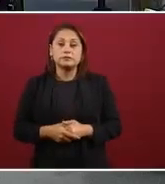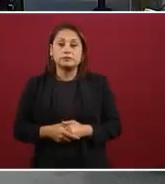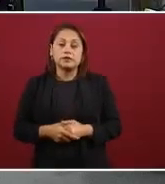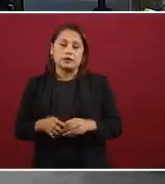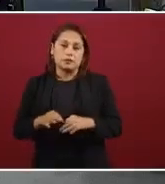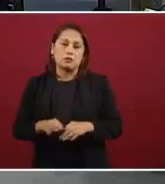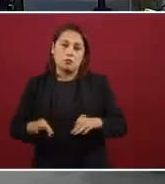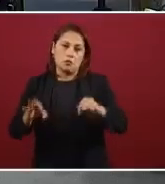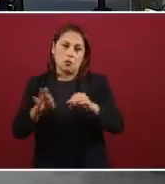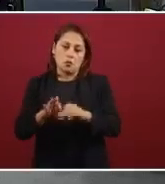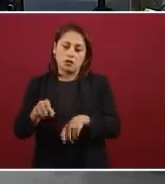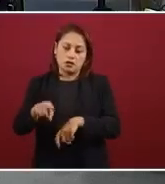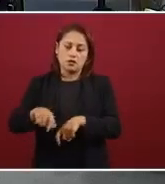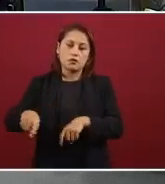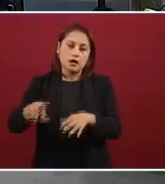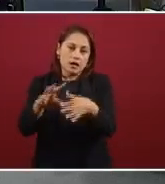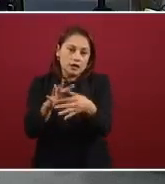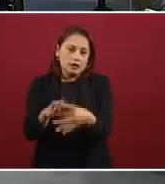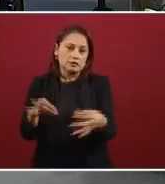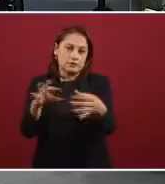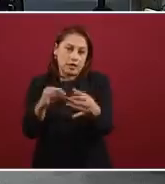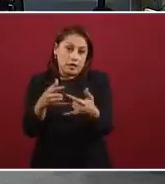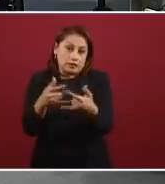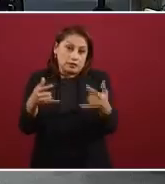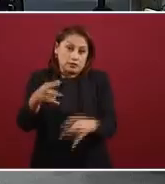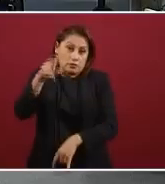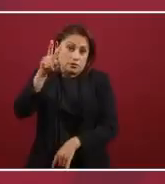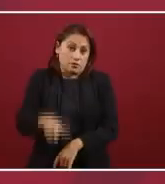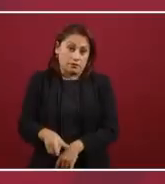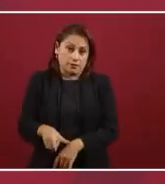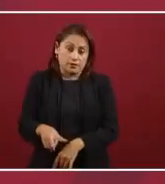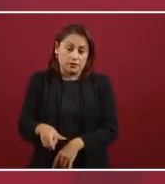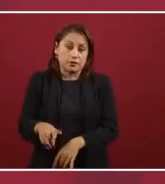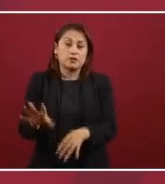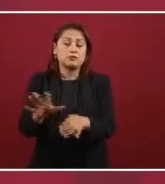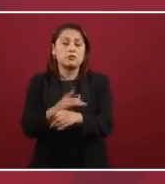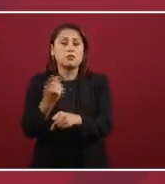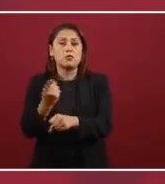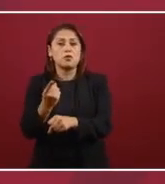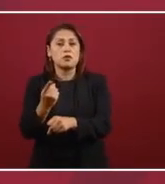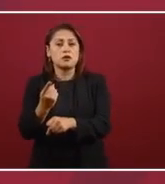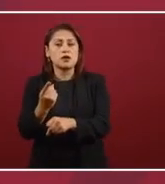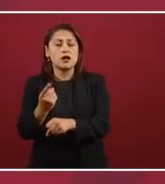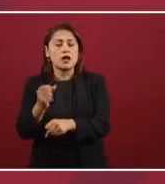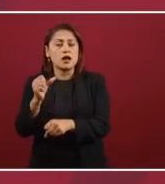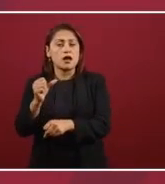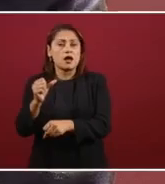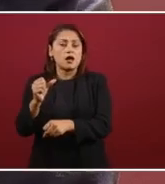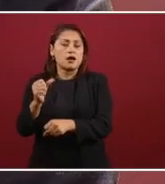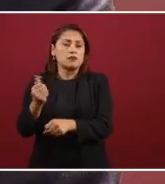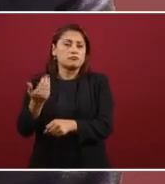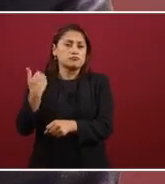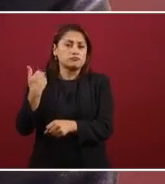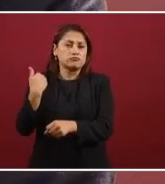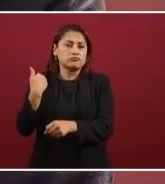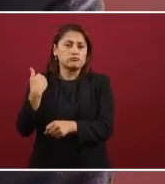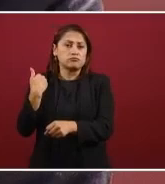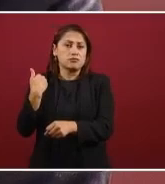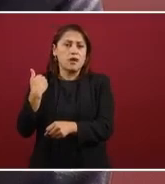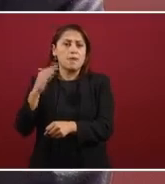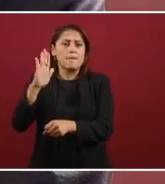que realmente sucedió. O sea, porque queda como que se detuvo a un periodista